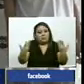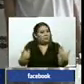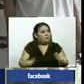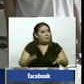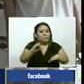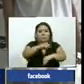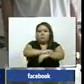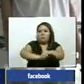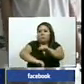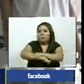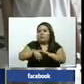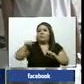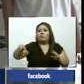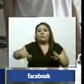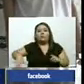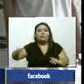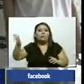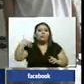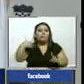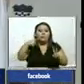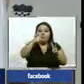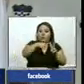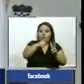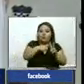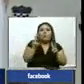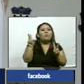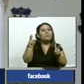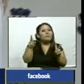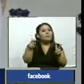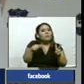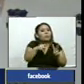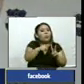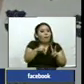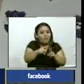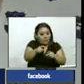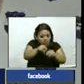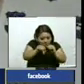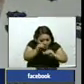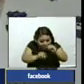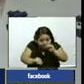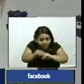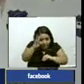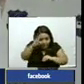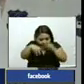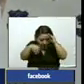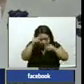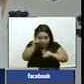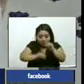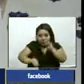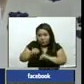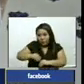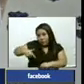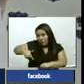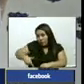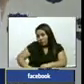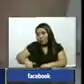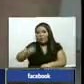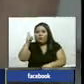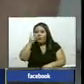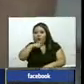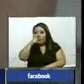por la policía de San Miguel, uno de ellos vinculado con el delito de fabricación y comercialización de armas